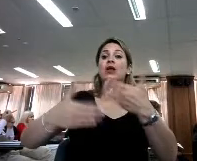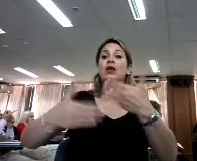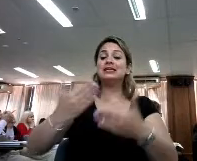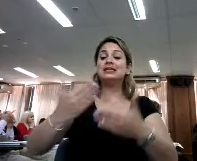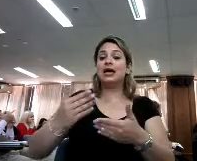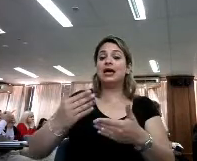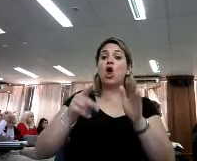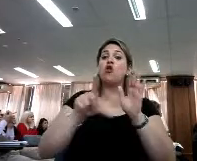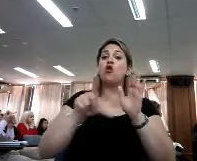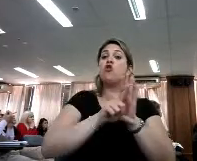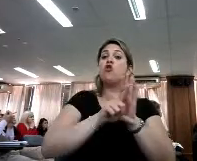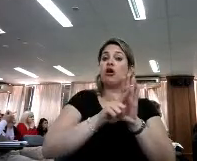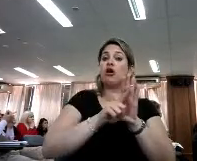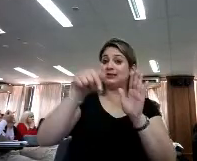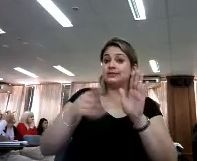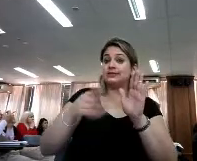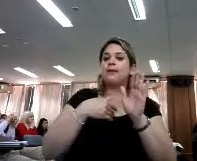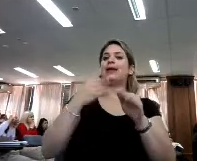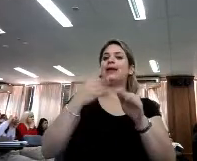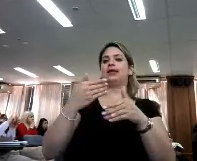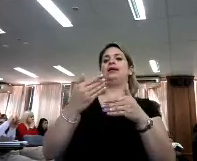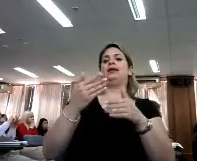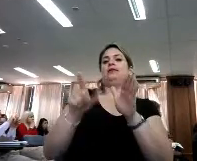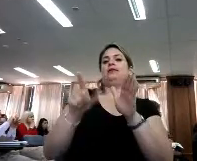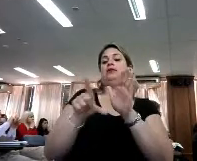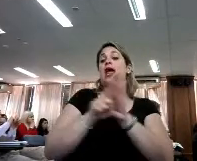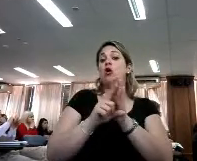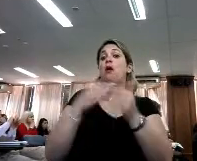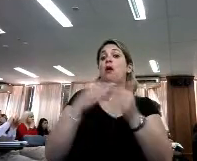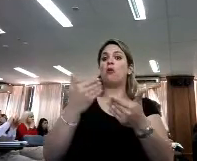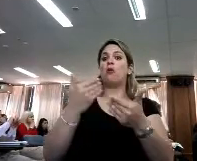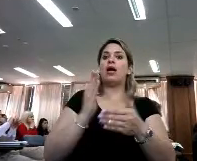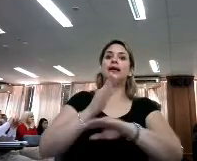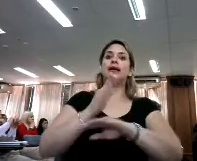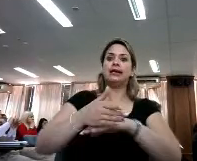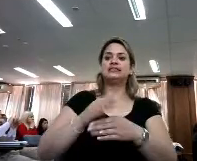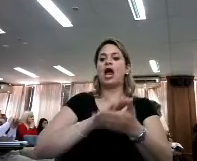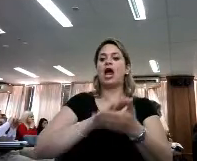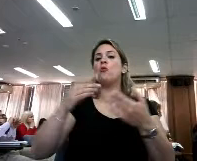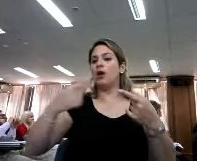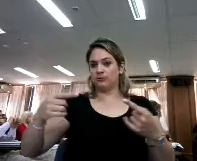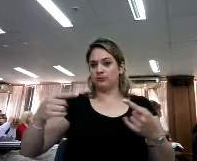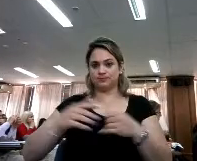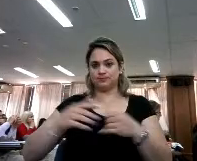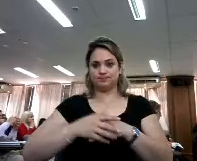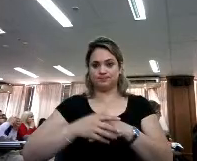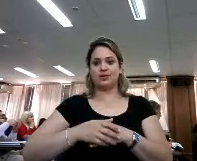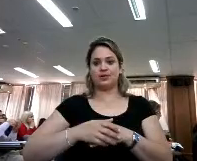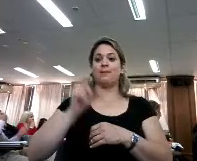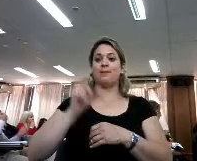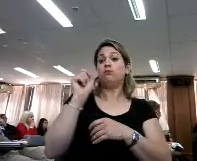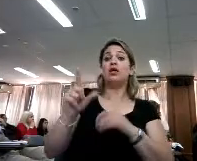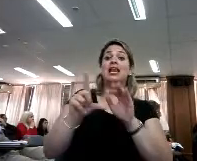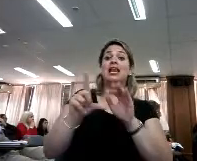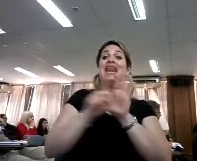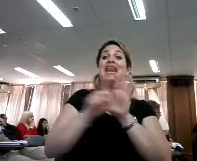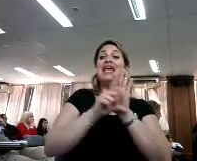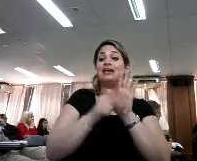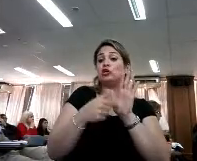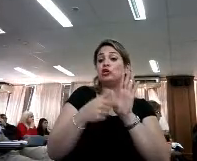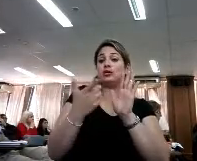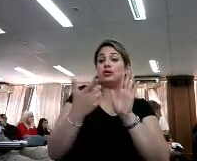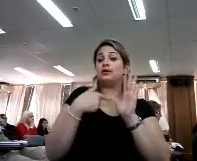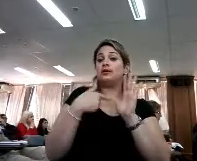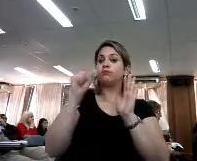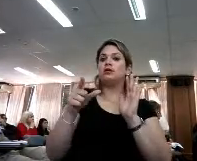para que las legislaciones nacionales empiecen a ingresar en sus legislaciones precisamente ante, o